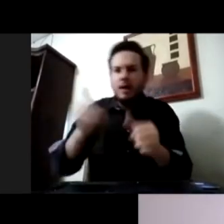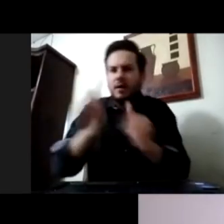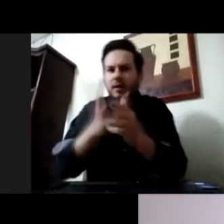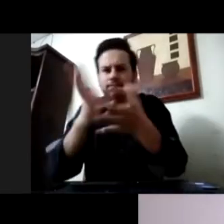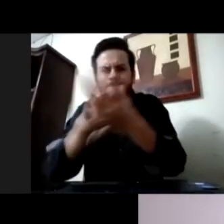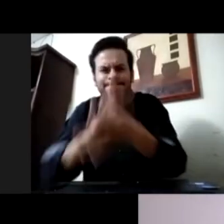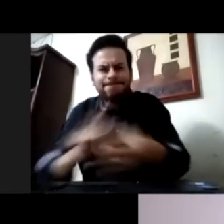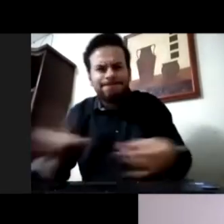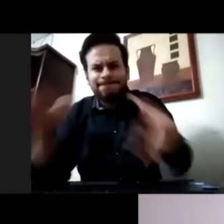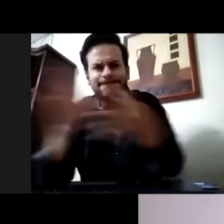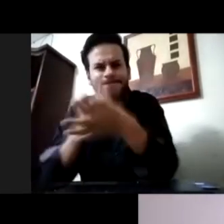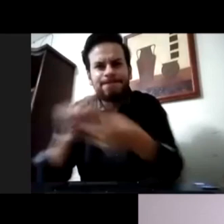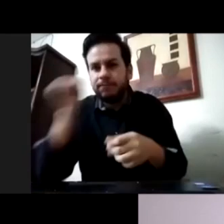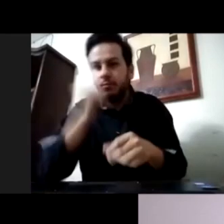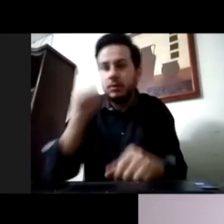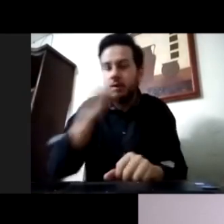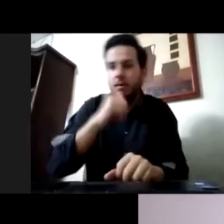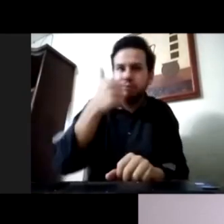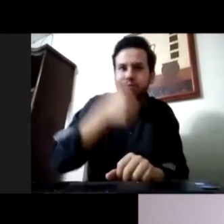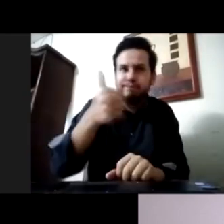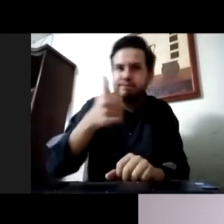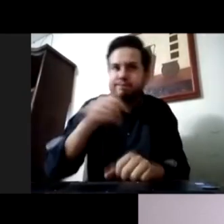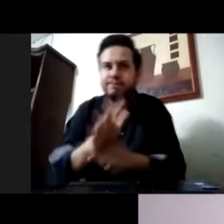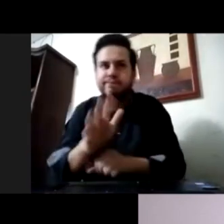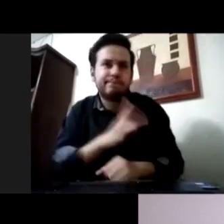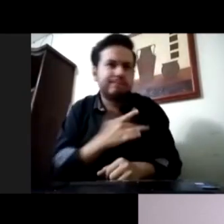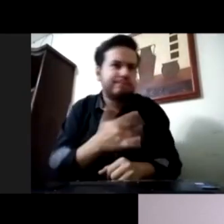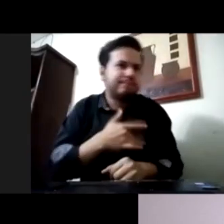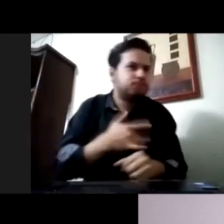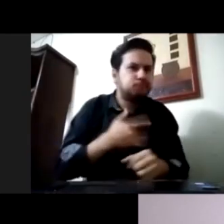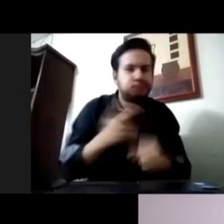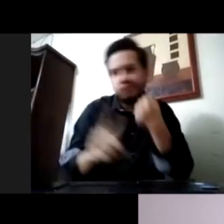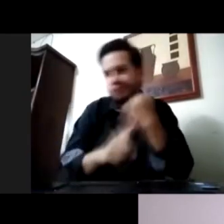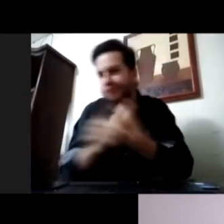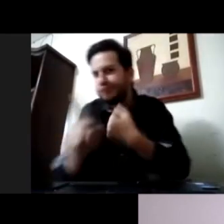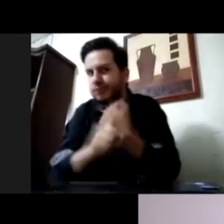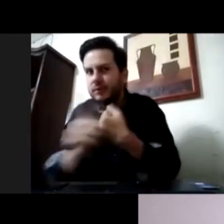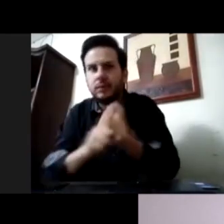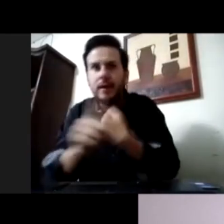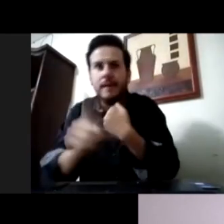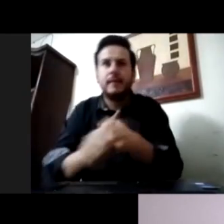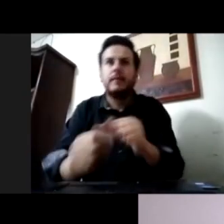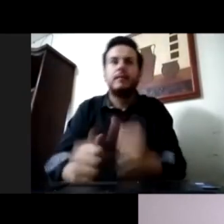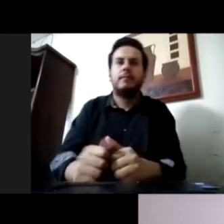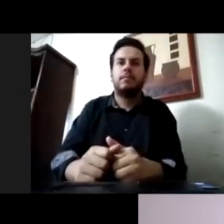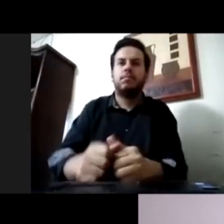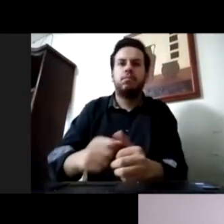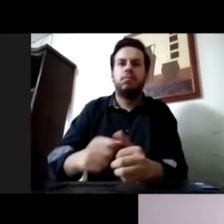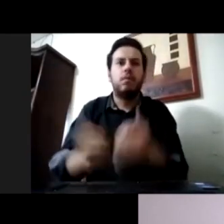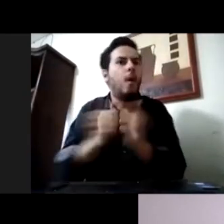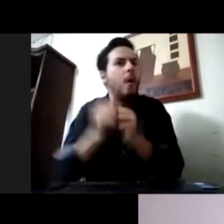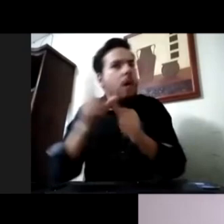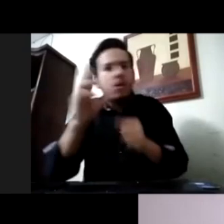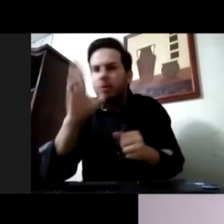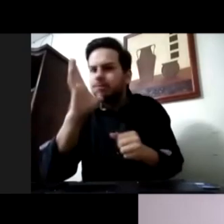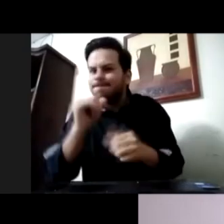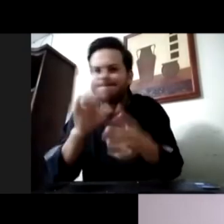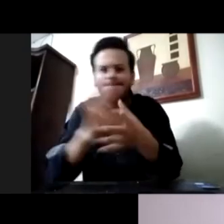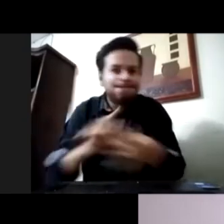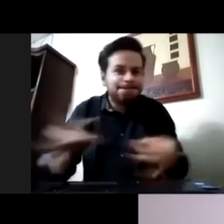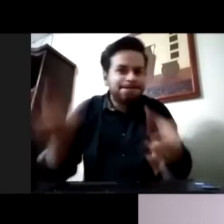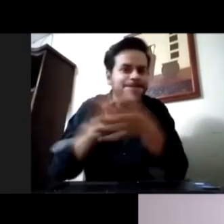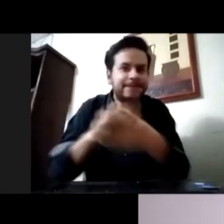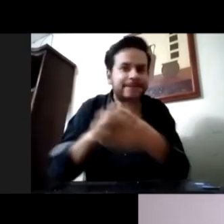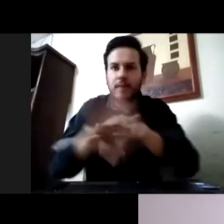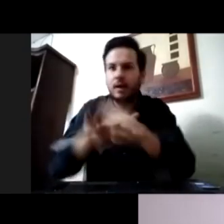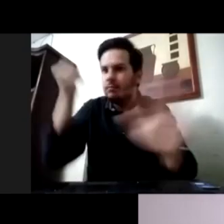cada vez más molesto. Porque aunque es una frase cómoda, en realidad nos desencamina y nos confunde. La idea